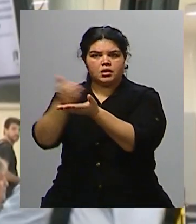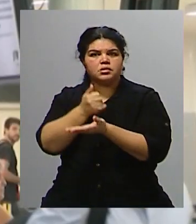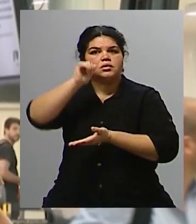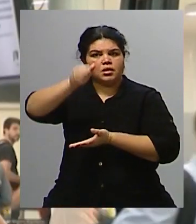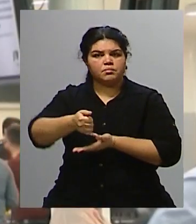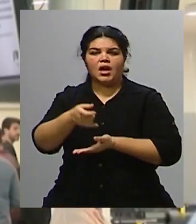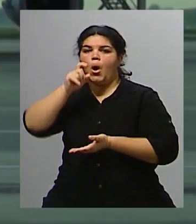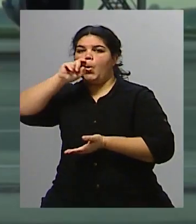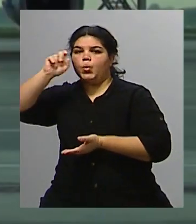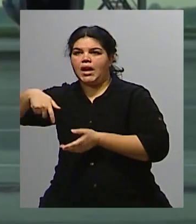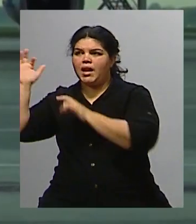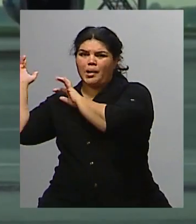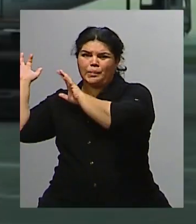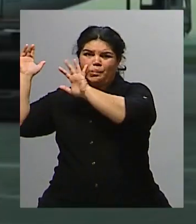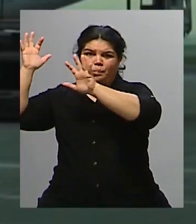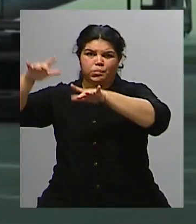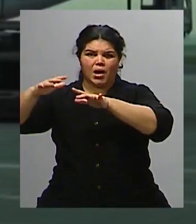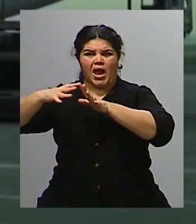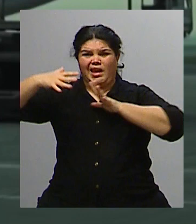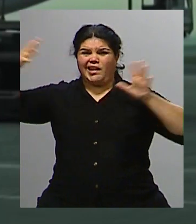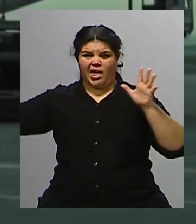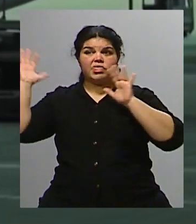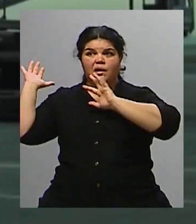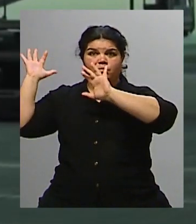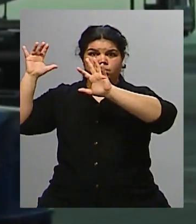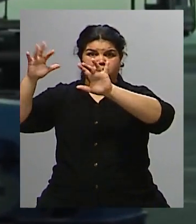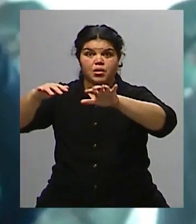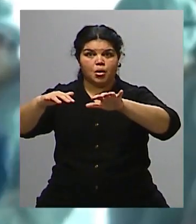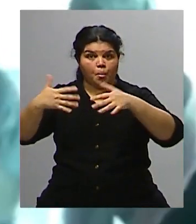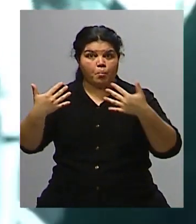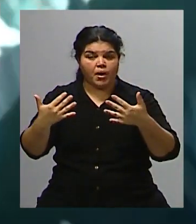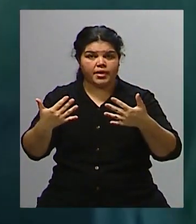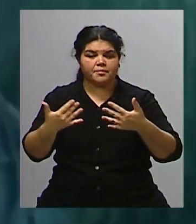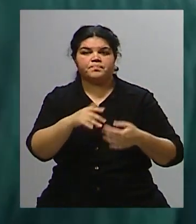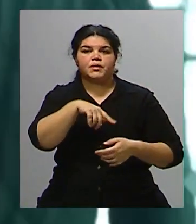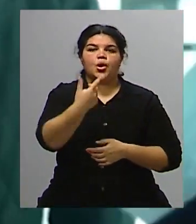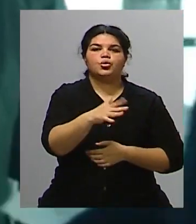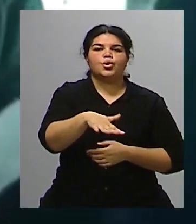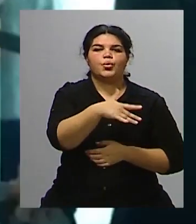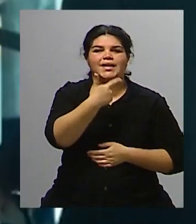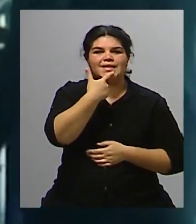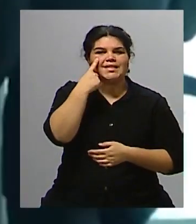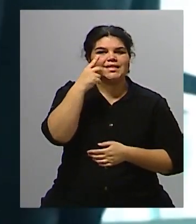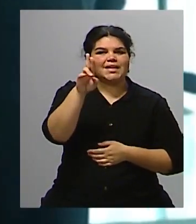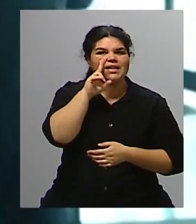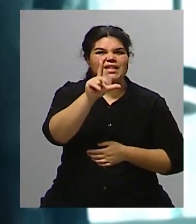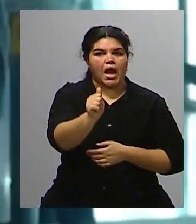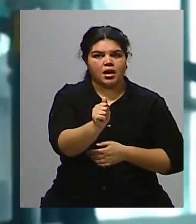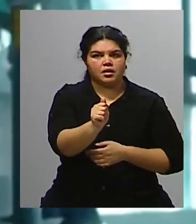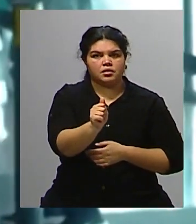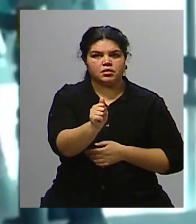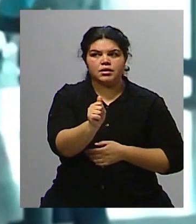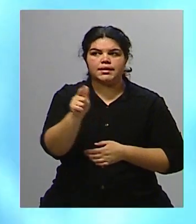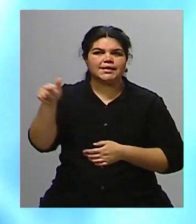parte de Ucrania, pero la cantidad de personas de que se fueron de Siria fueron mucho menos de la mitad y se mostraron mucho más